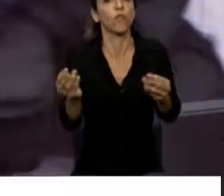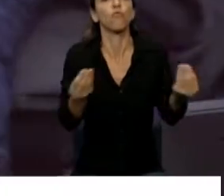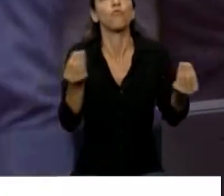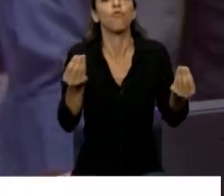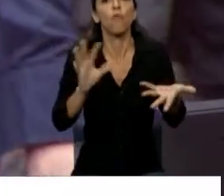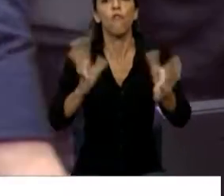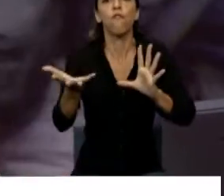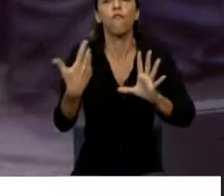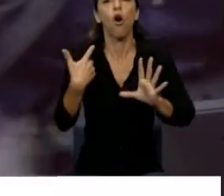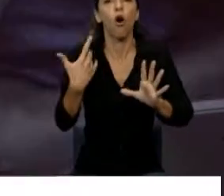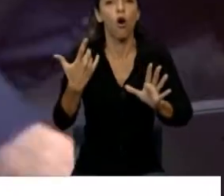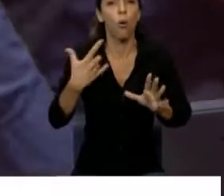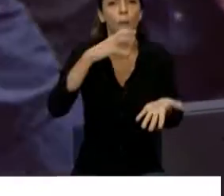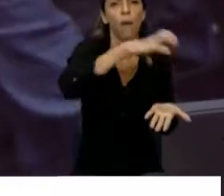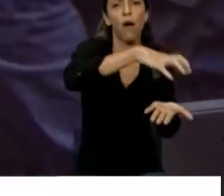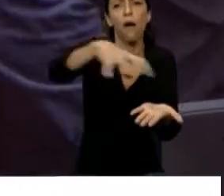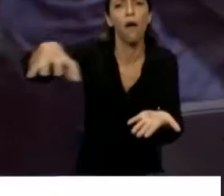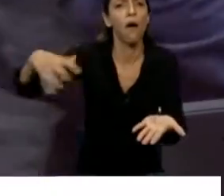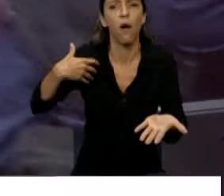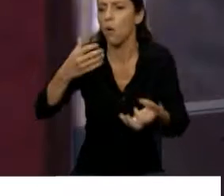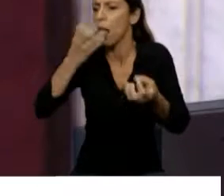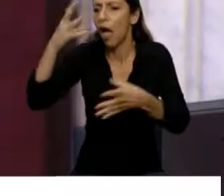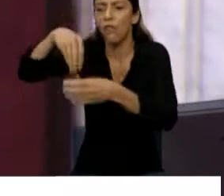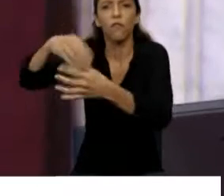cualquiera de las instituciones del Estado en medio de una pandemia,